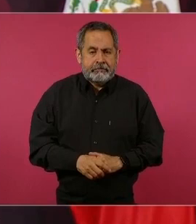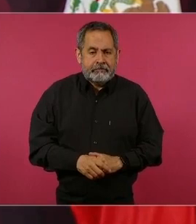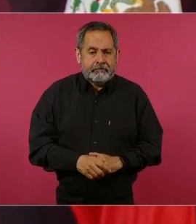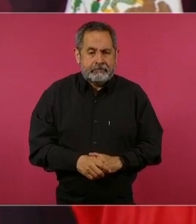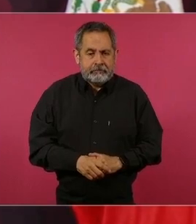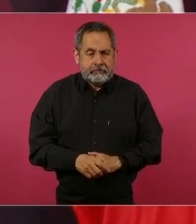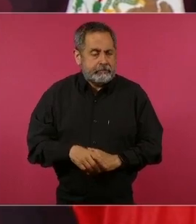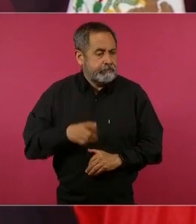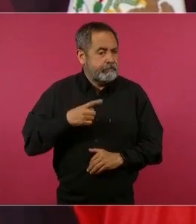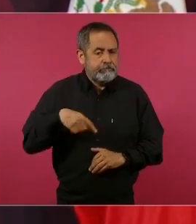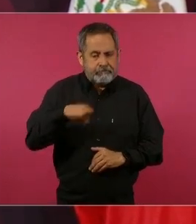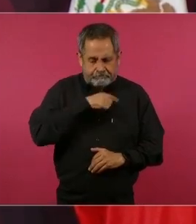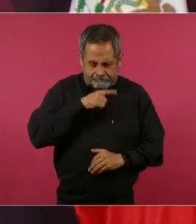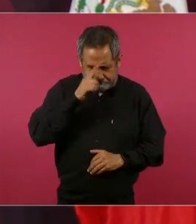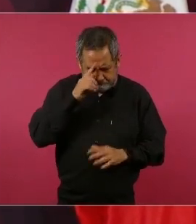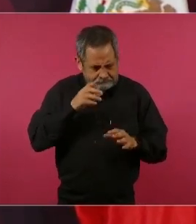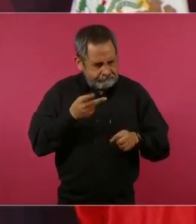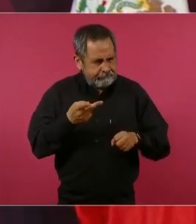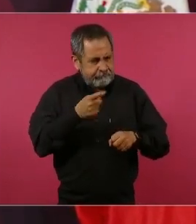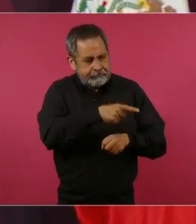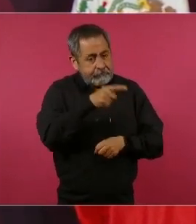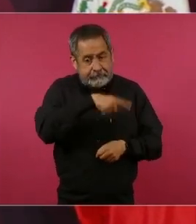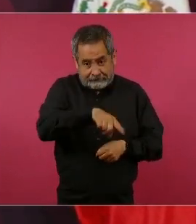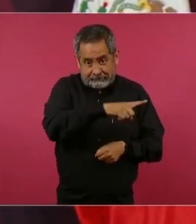la autocrítica. ¿Qué pasó?